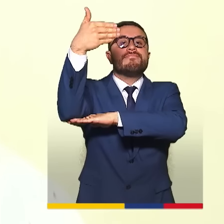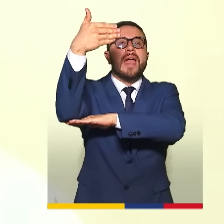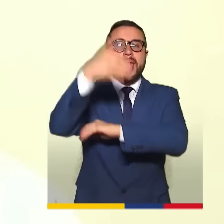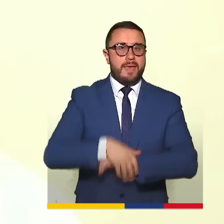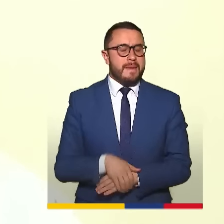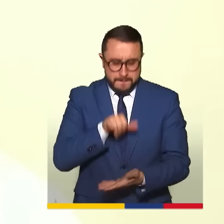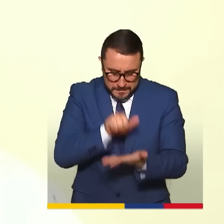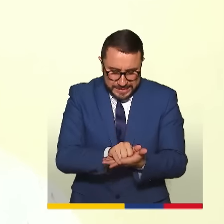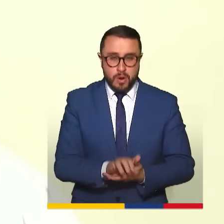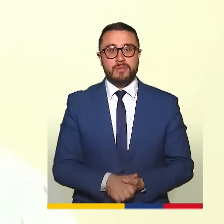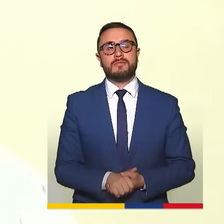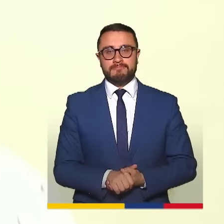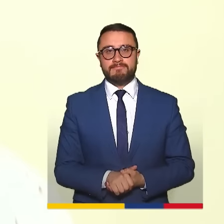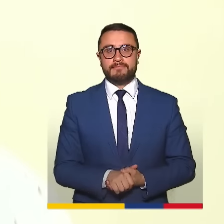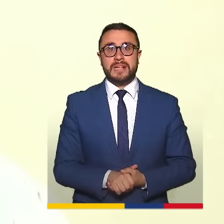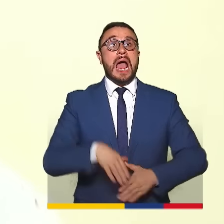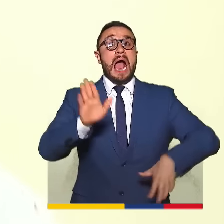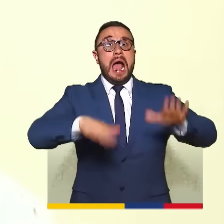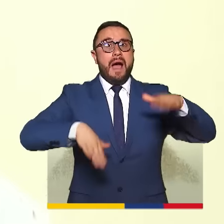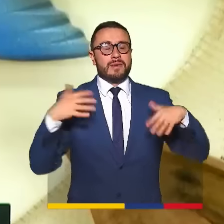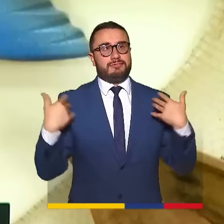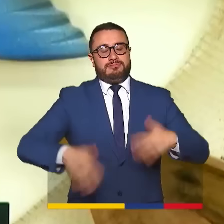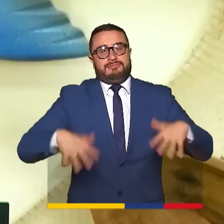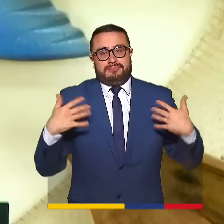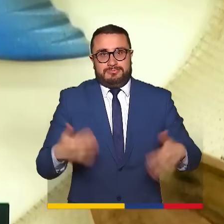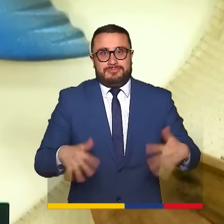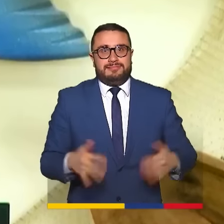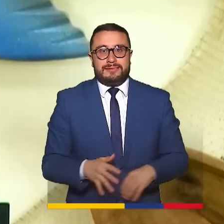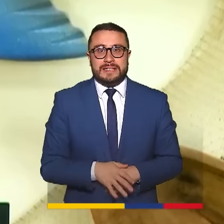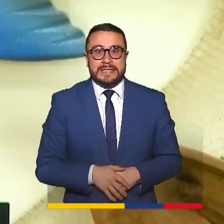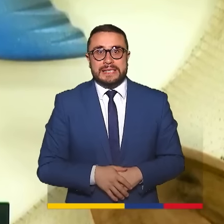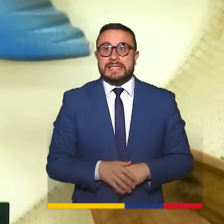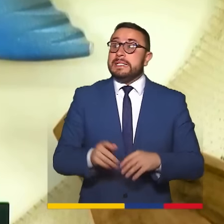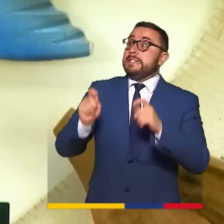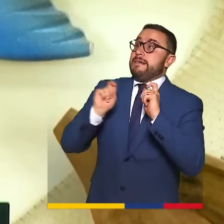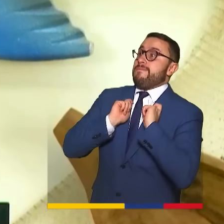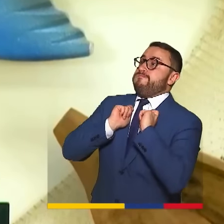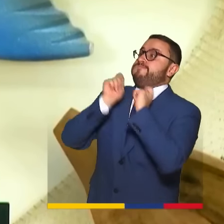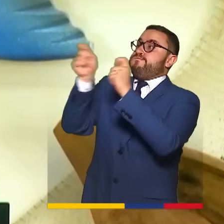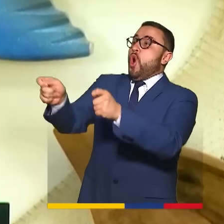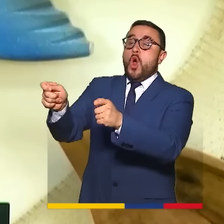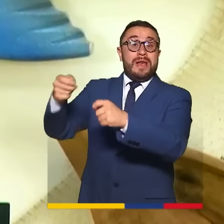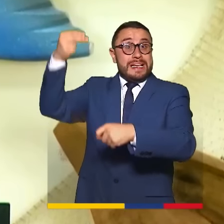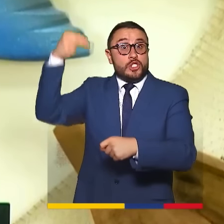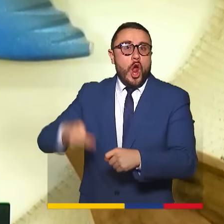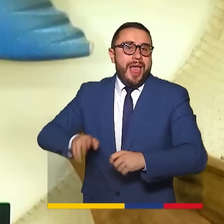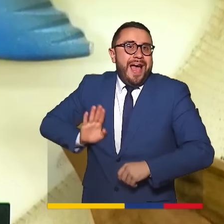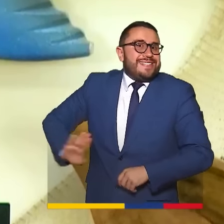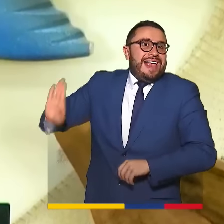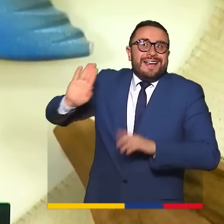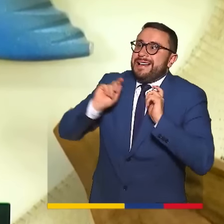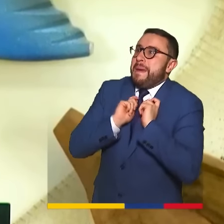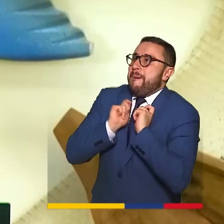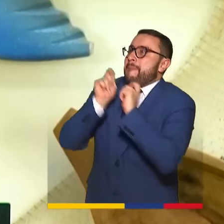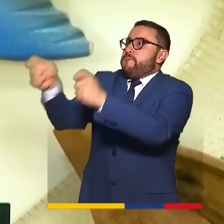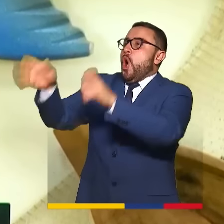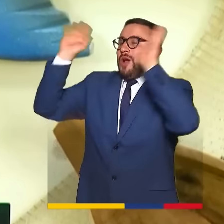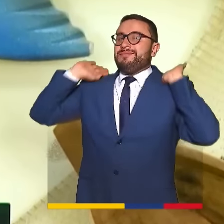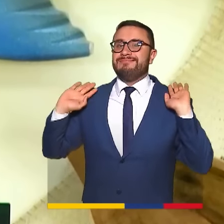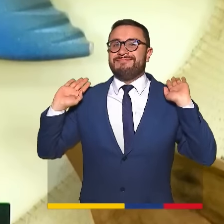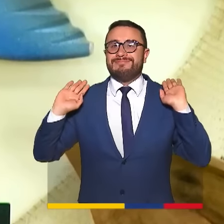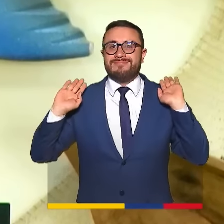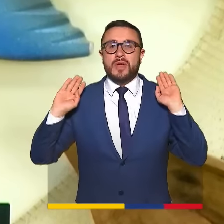A veces le pesa a uno cuando lo ungen los designios de la historia,